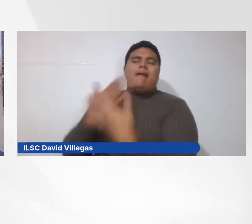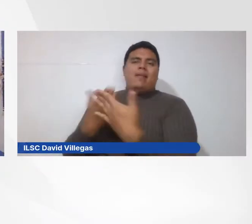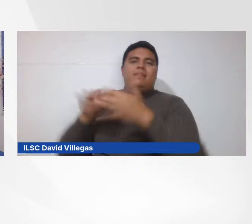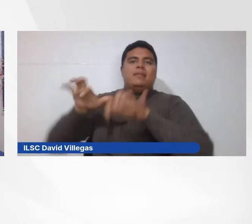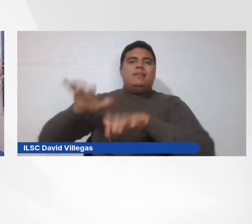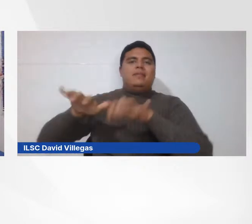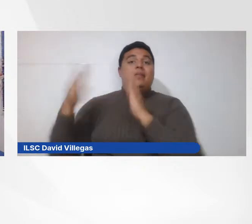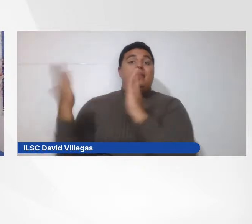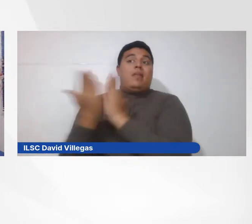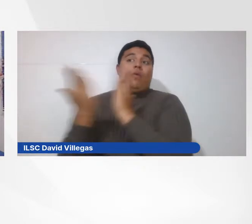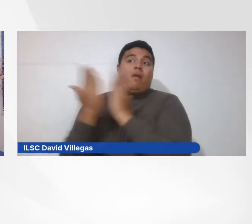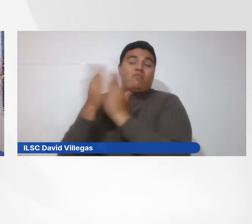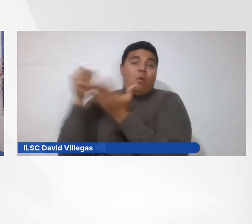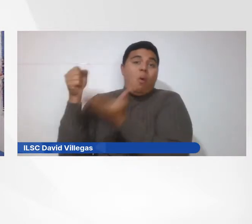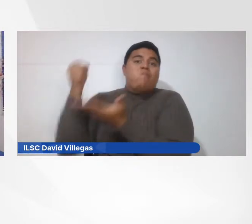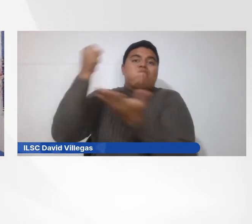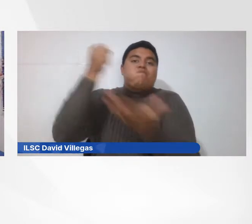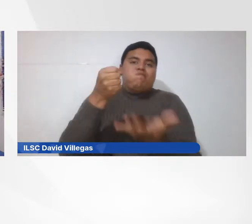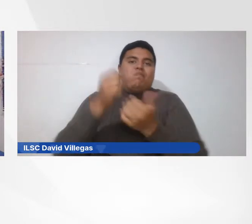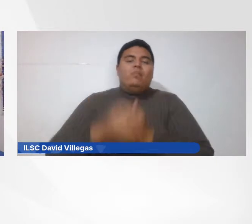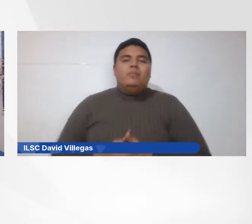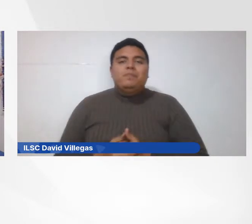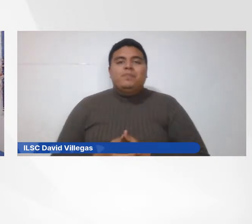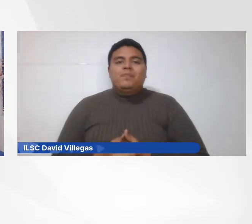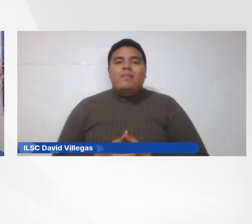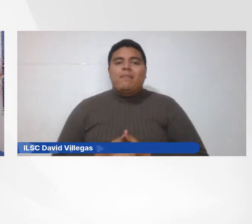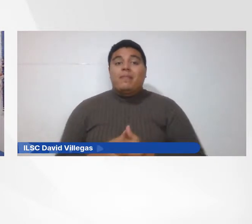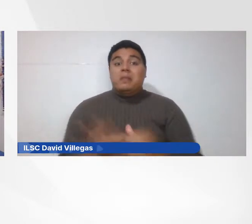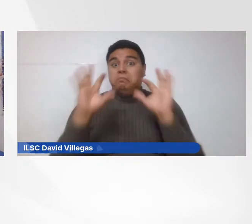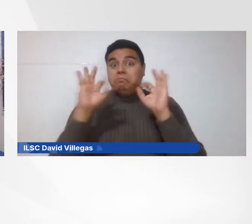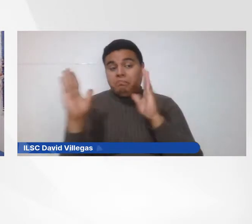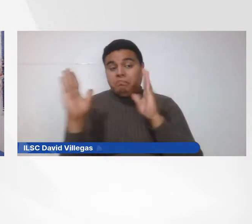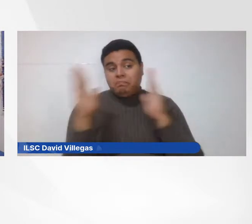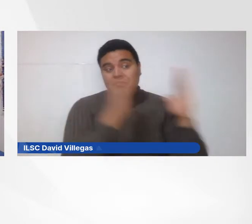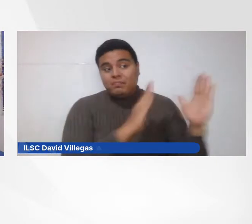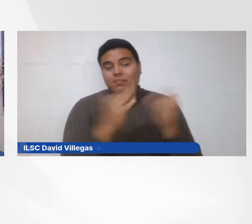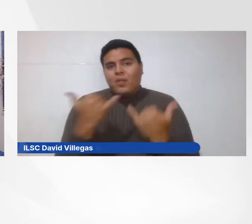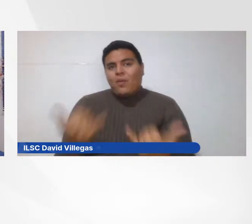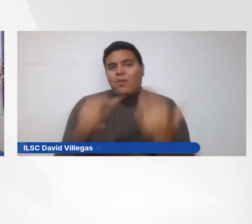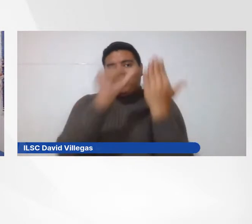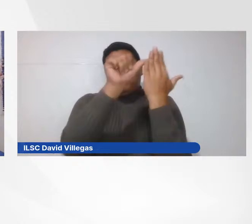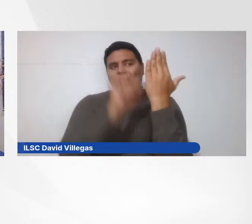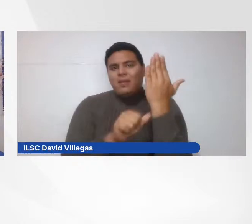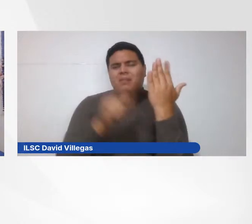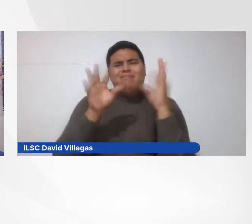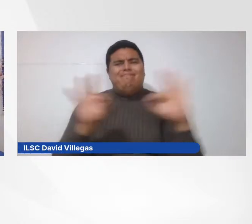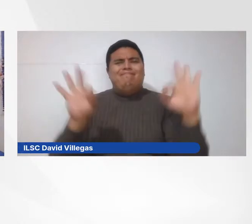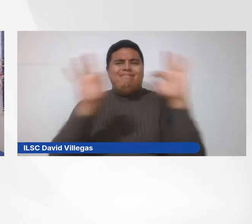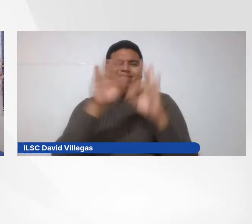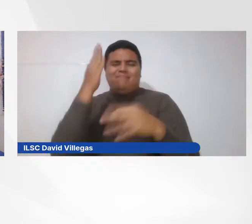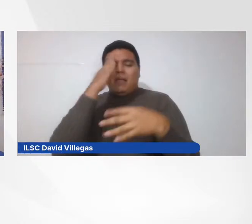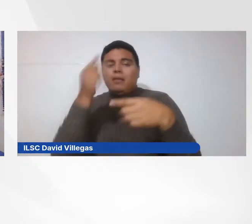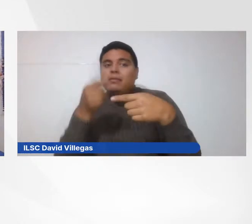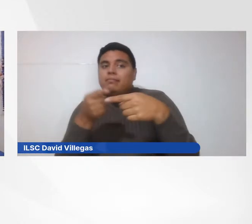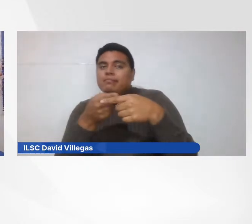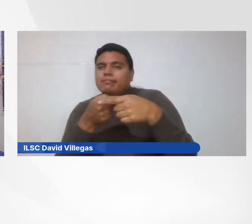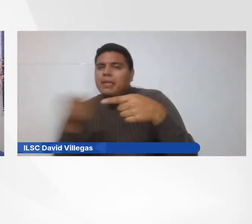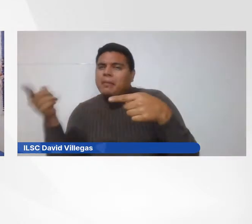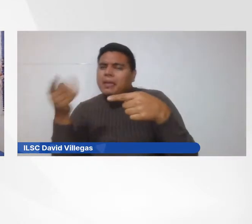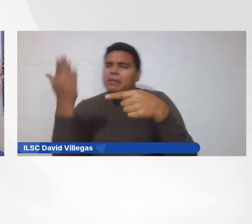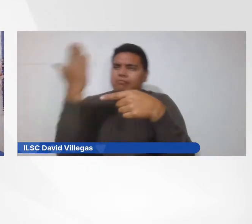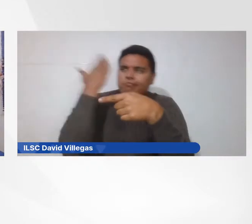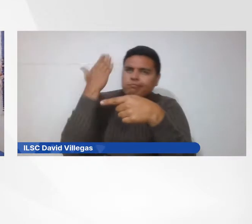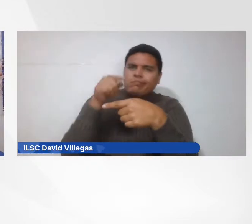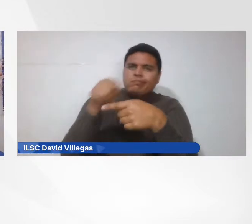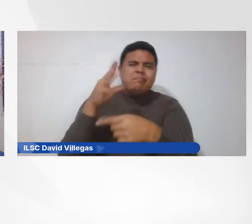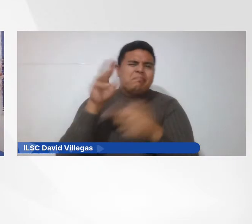Educación. Y bueno, hoy también tenemos un programa muy importante porque la semana anterior estábamos hablando de experiencias significativas, estábamos hablando del